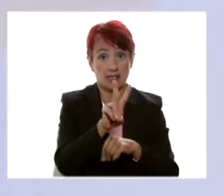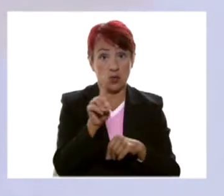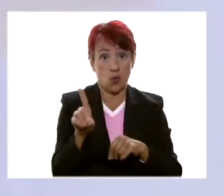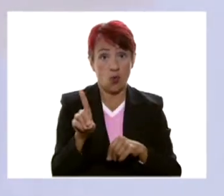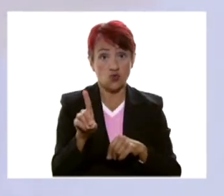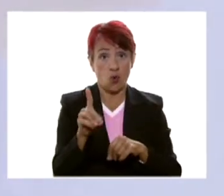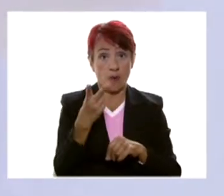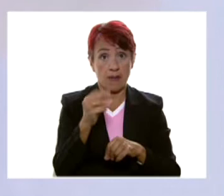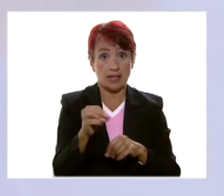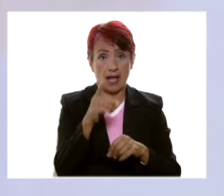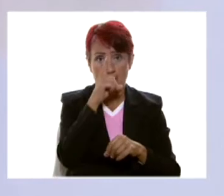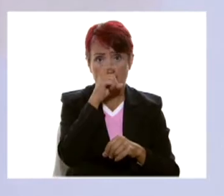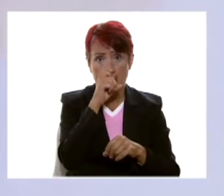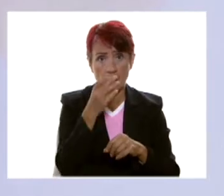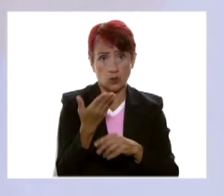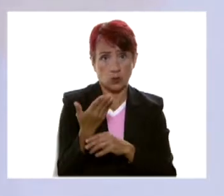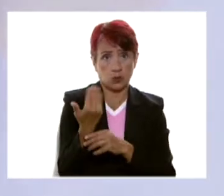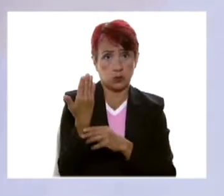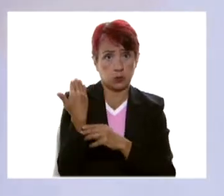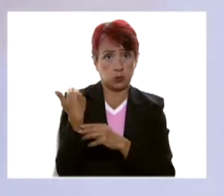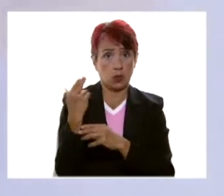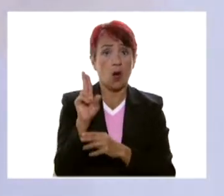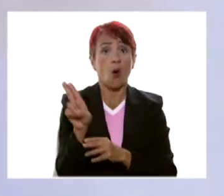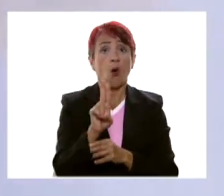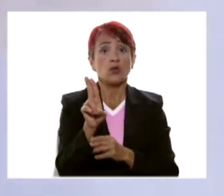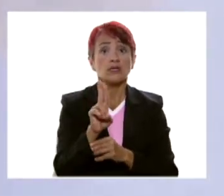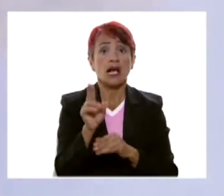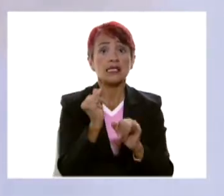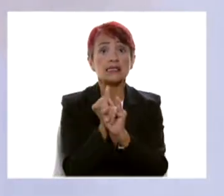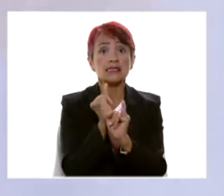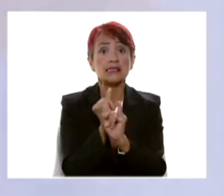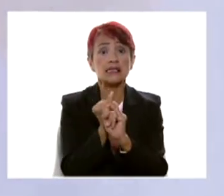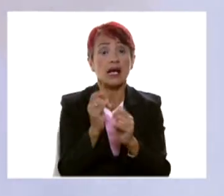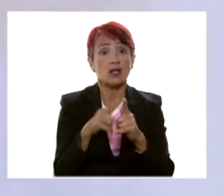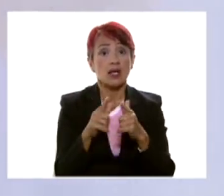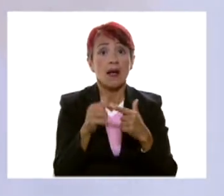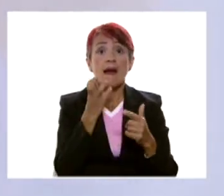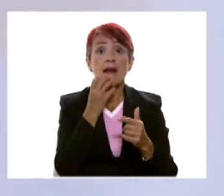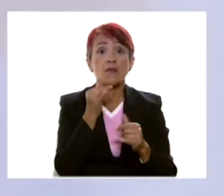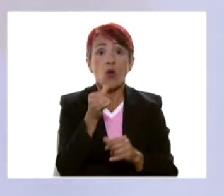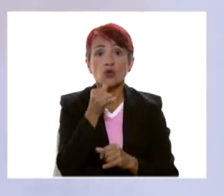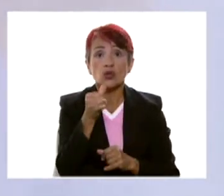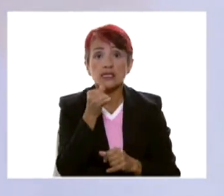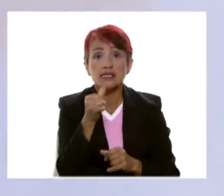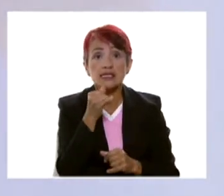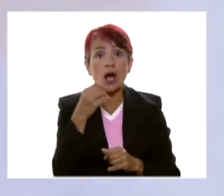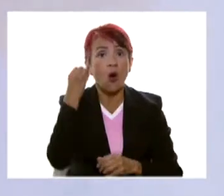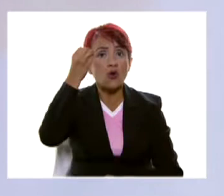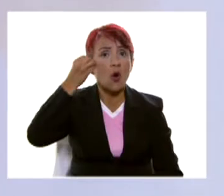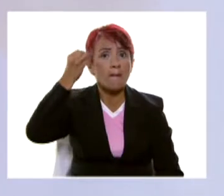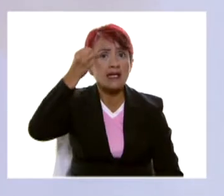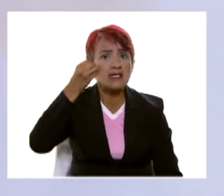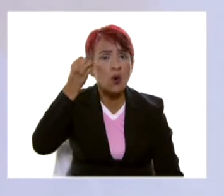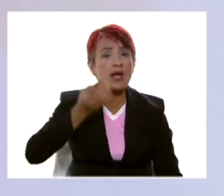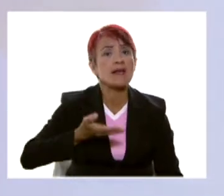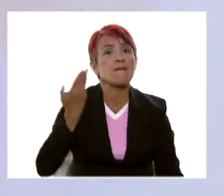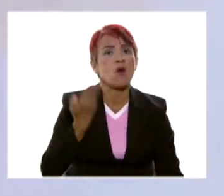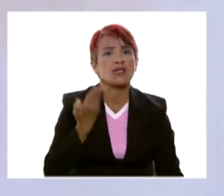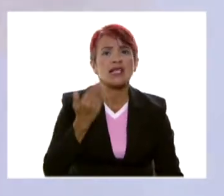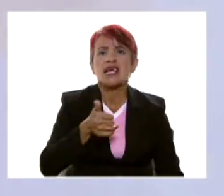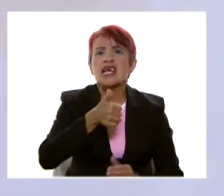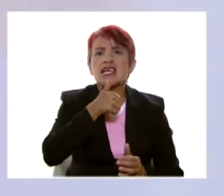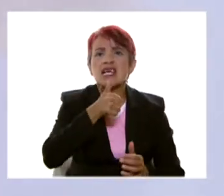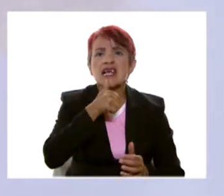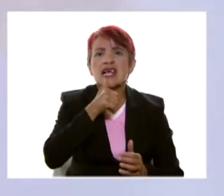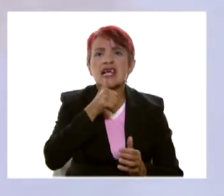de muchísimos años anteriores, desde que se comenzaron a utilizar las redes sociales, a la hora de emitir una noticia o una opinión, es indispensable